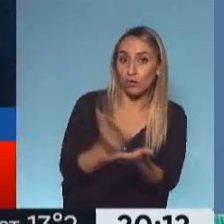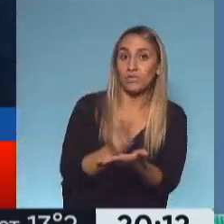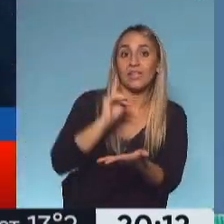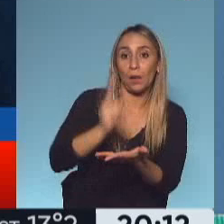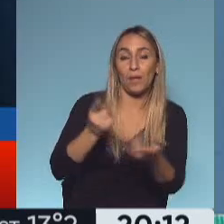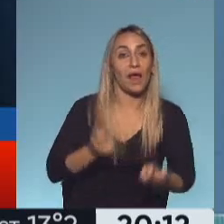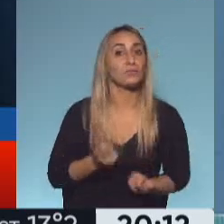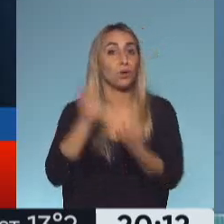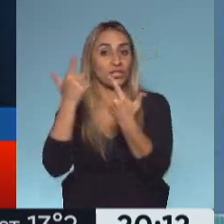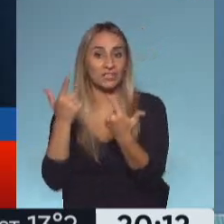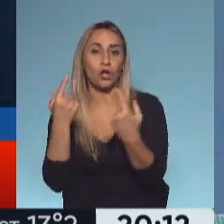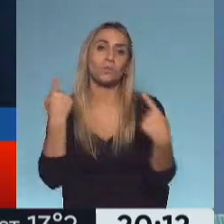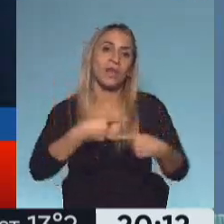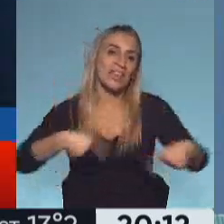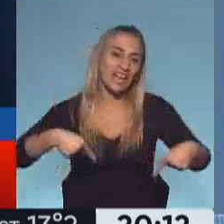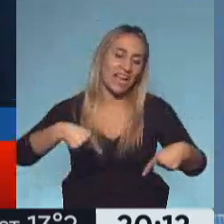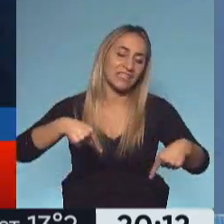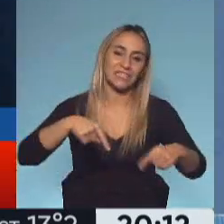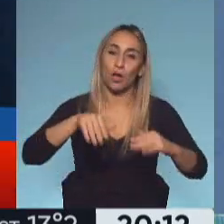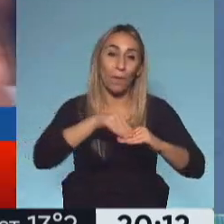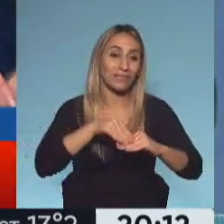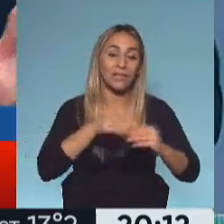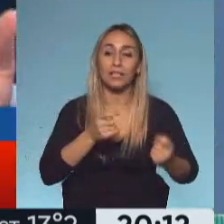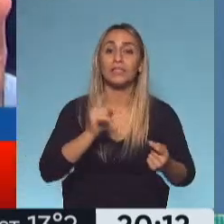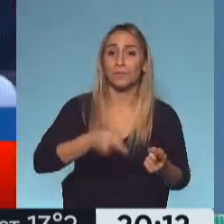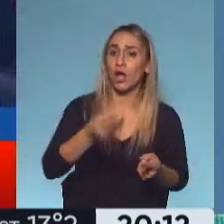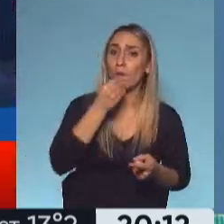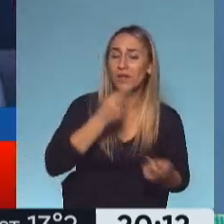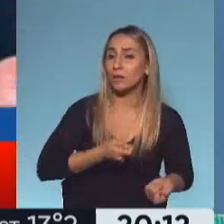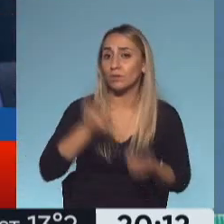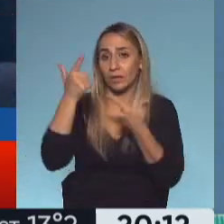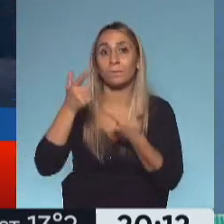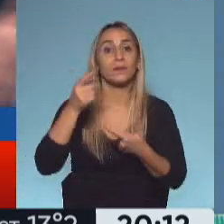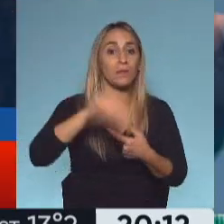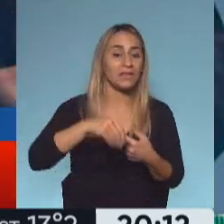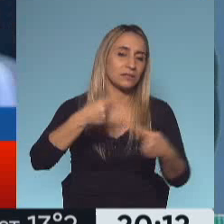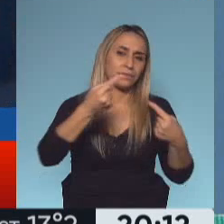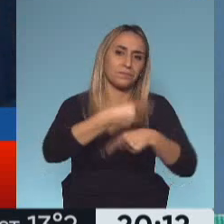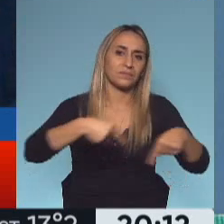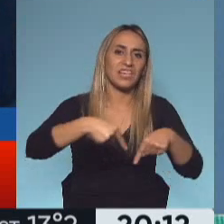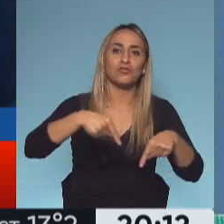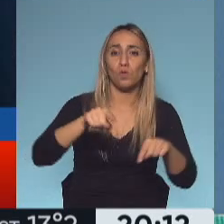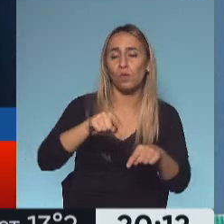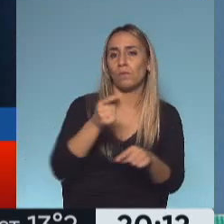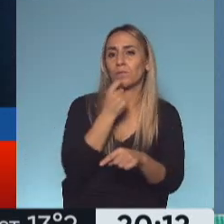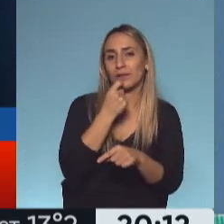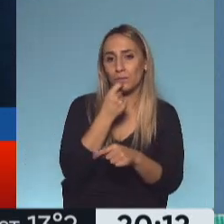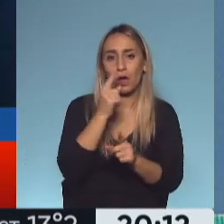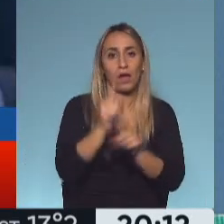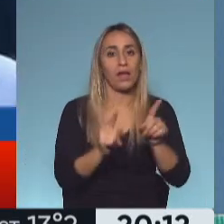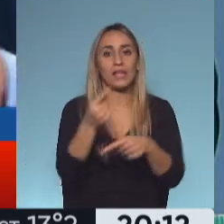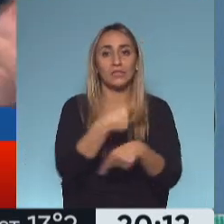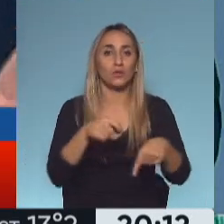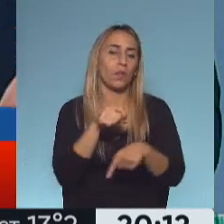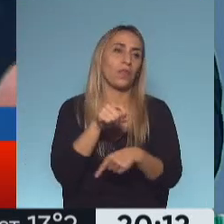exportador de una gran cantidad de materias primas y alimentos, y también importa muchos insumos, ¿no? Cuando hablamos de buena parte de los insumos que